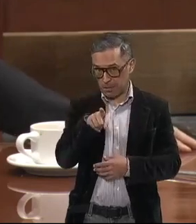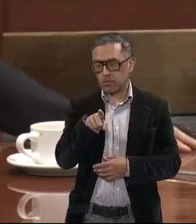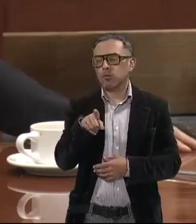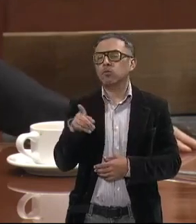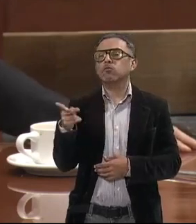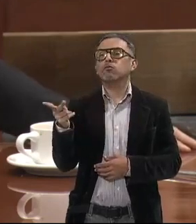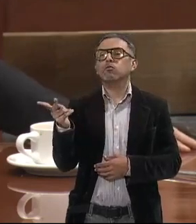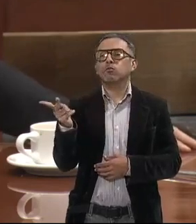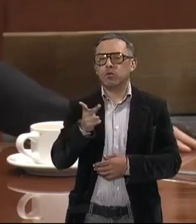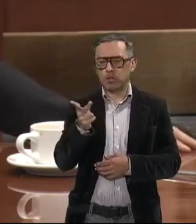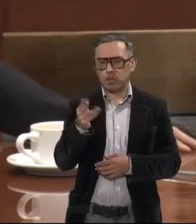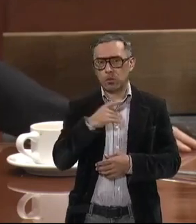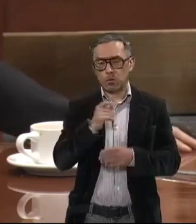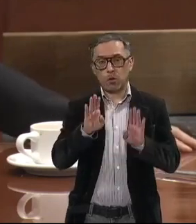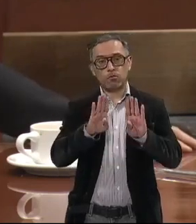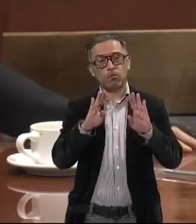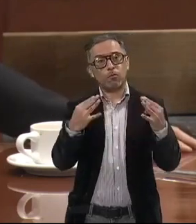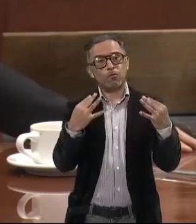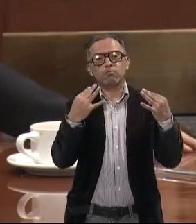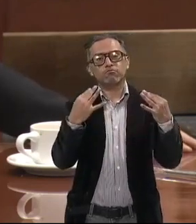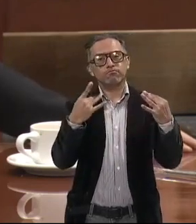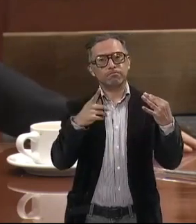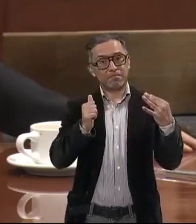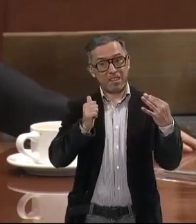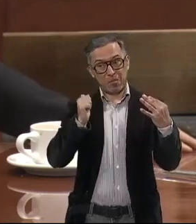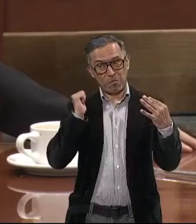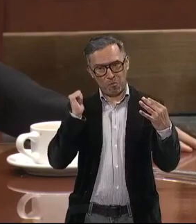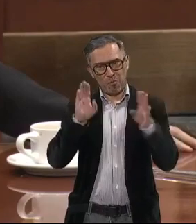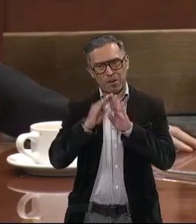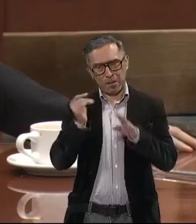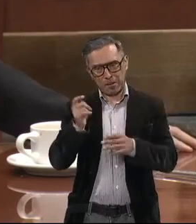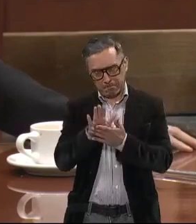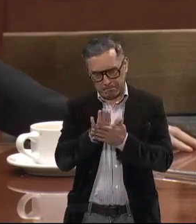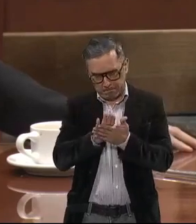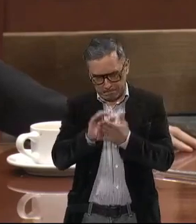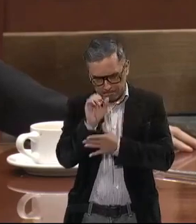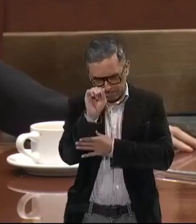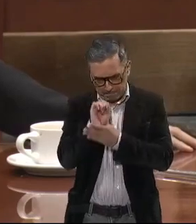por la puerta de atrás el próximo 4 de abril. ¿Es cuánto?